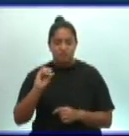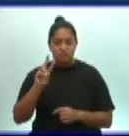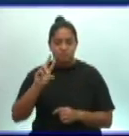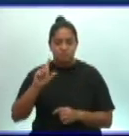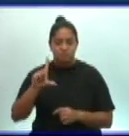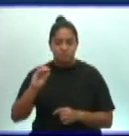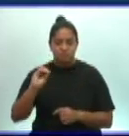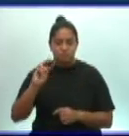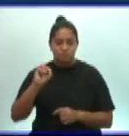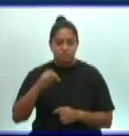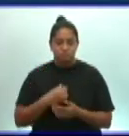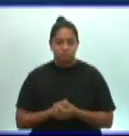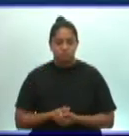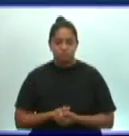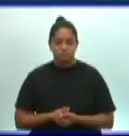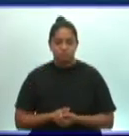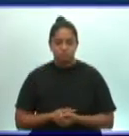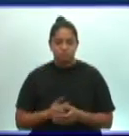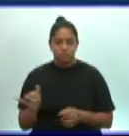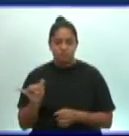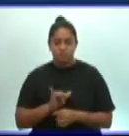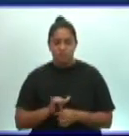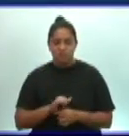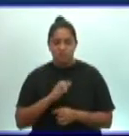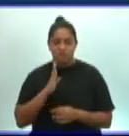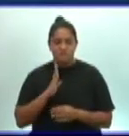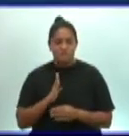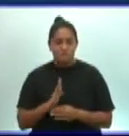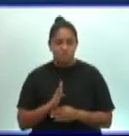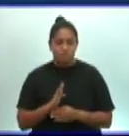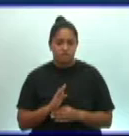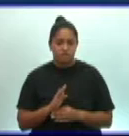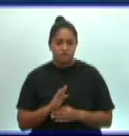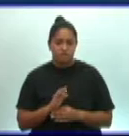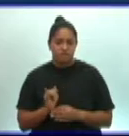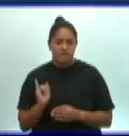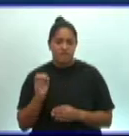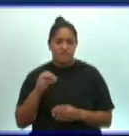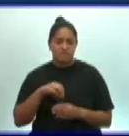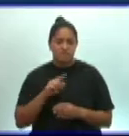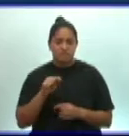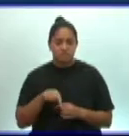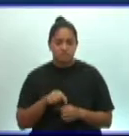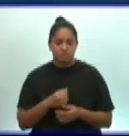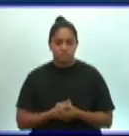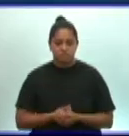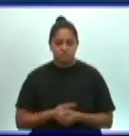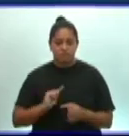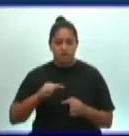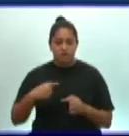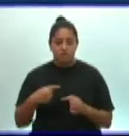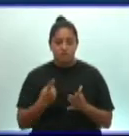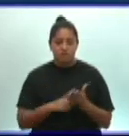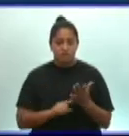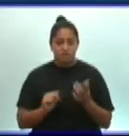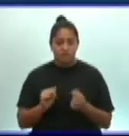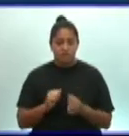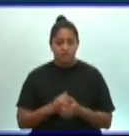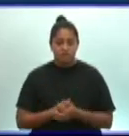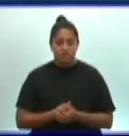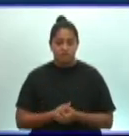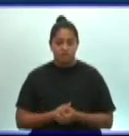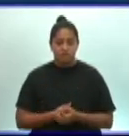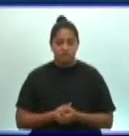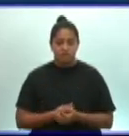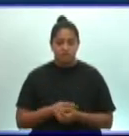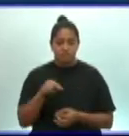pantalla, es igual la fuerza de interacción electrostática entre estas partículas a la constante eléctrica K por el valor modular de